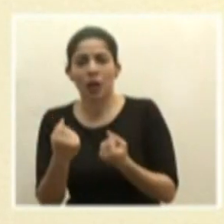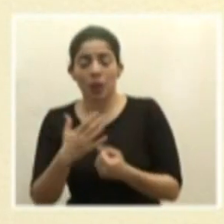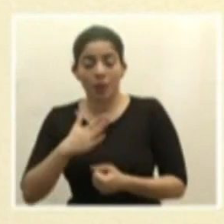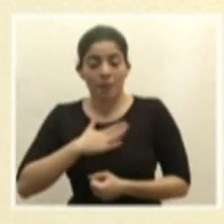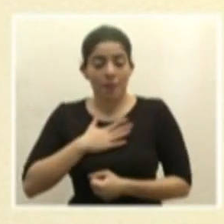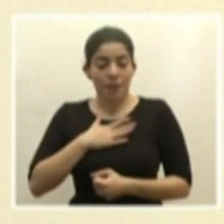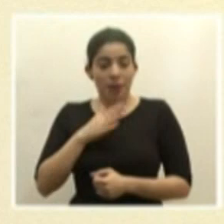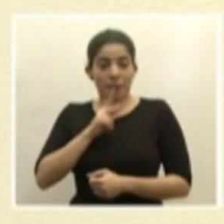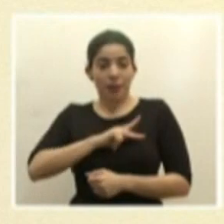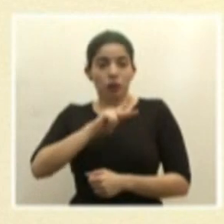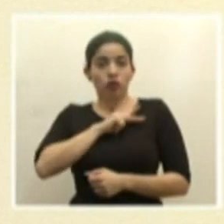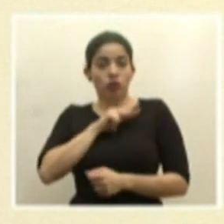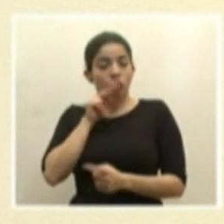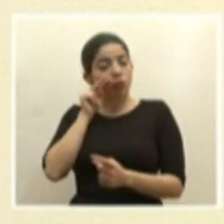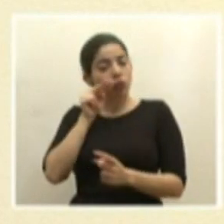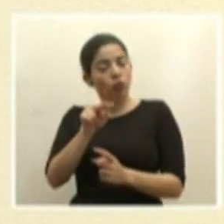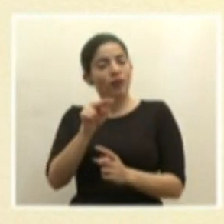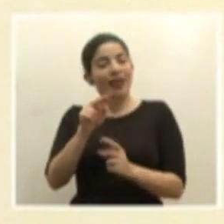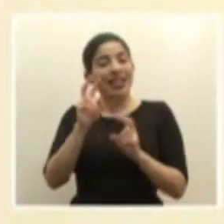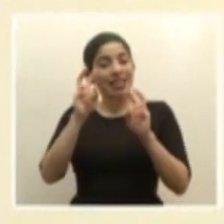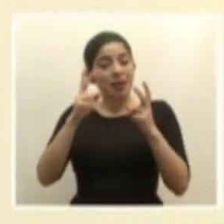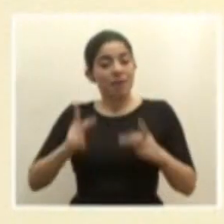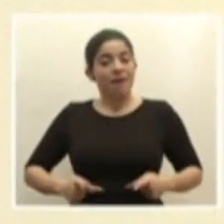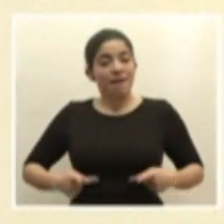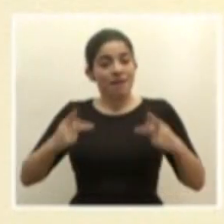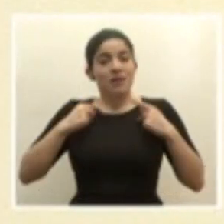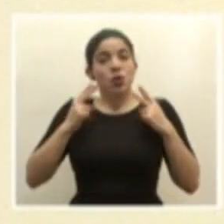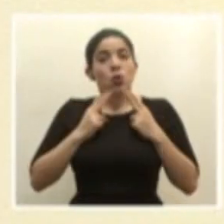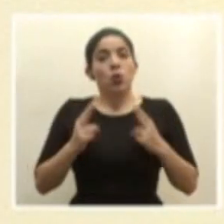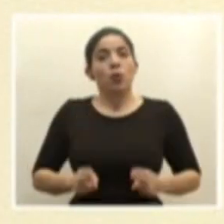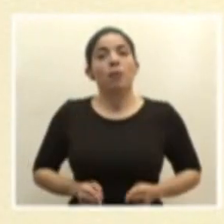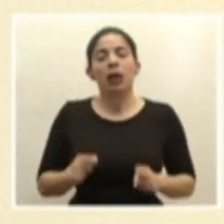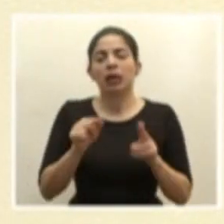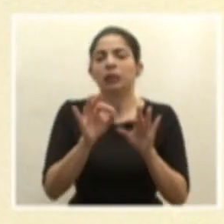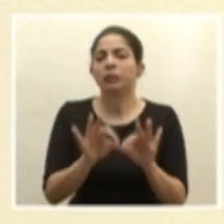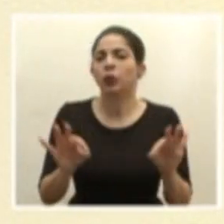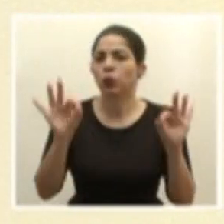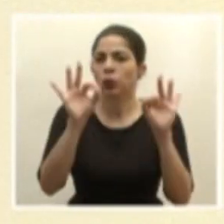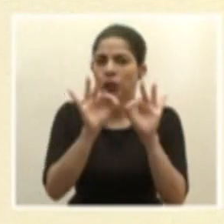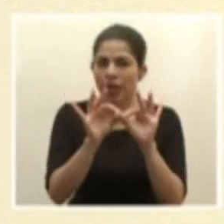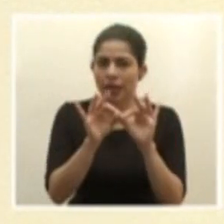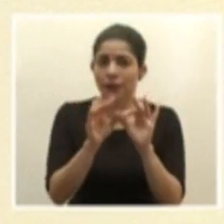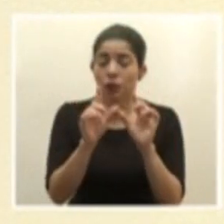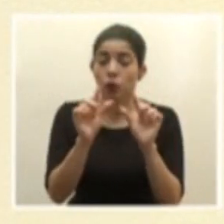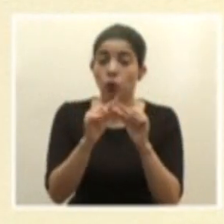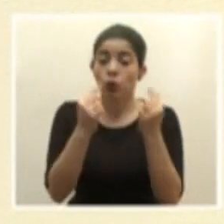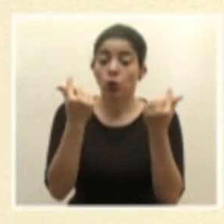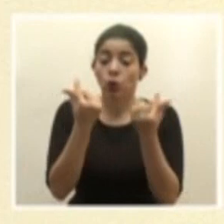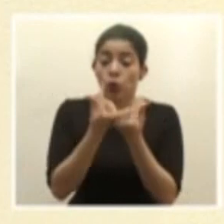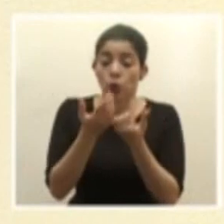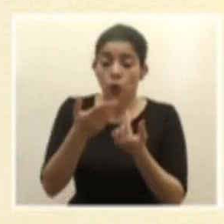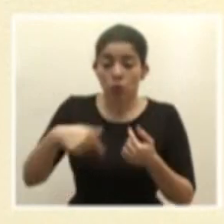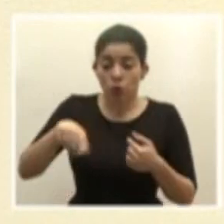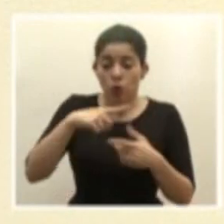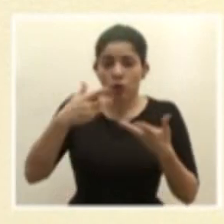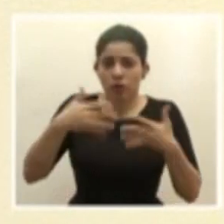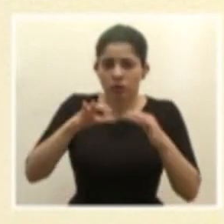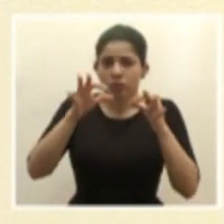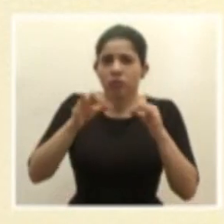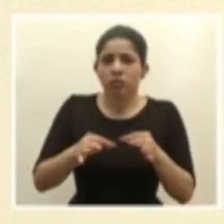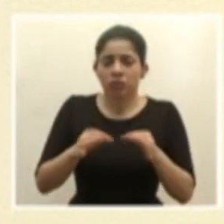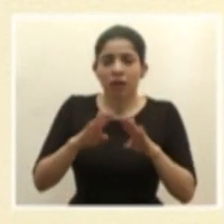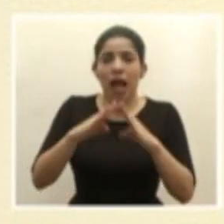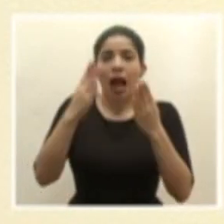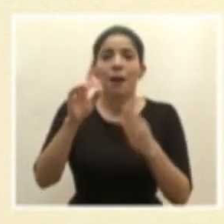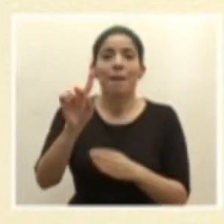punto de vista el tema de la vida humana sigue siendo importante. El grupo ha tomado la decisión de que se abre el